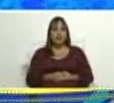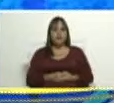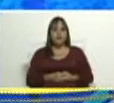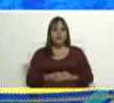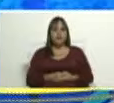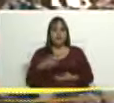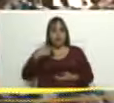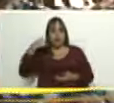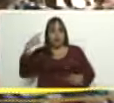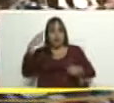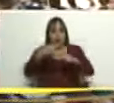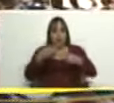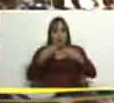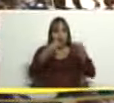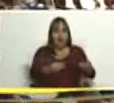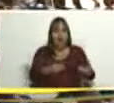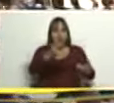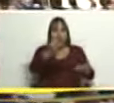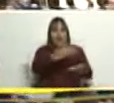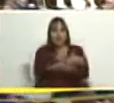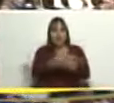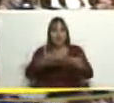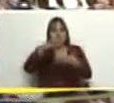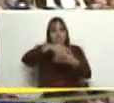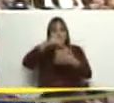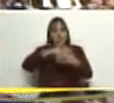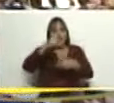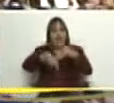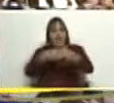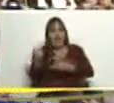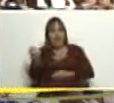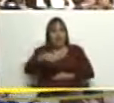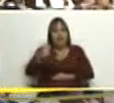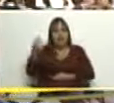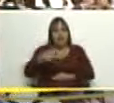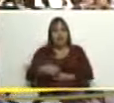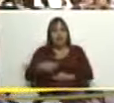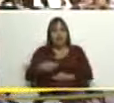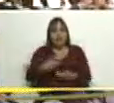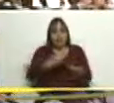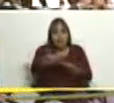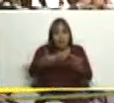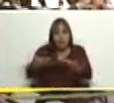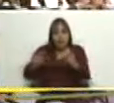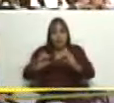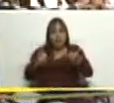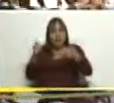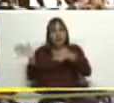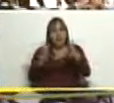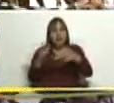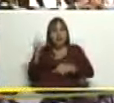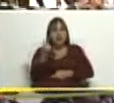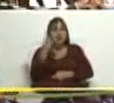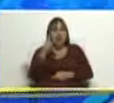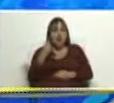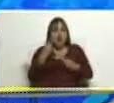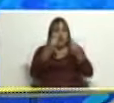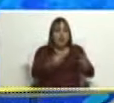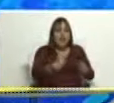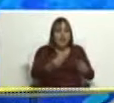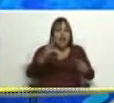he destinado 2 millones de dólares mensuales dedicados a partir de marzo solo a entregar